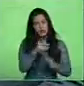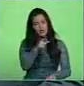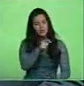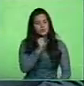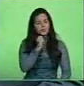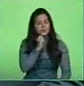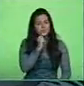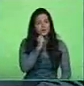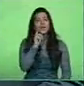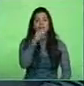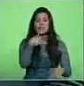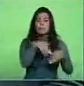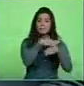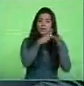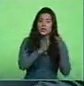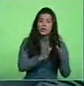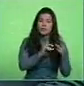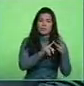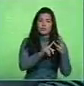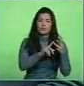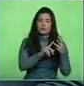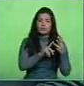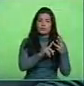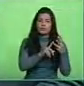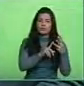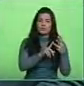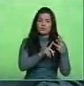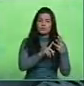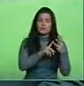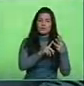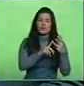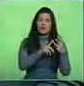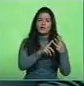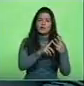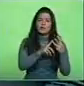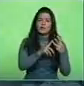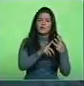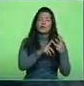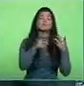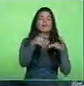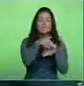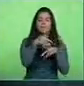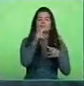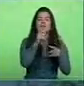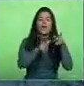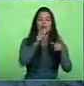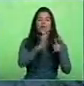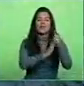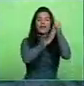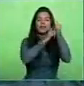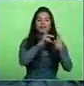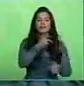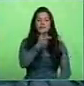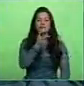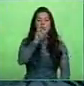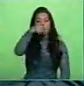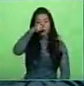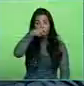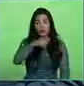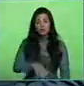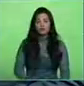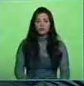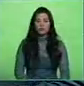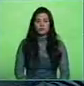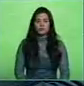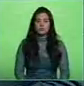Algunos ministros. Some Jewish leaders. Ministros de culto. Algunos líderes judíos. We must all work together all around the